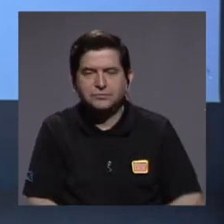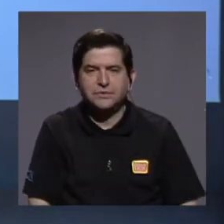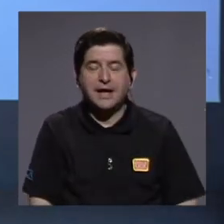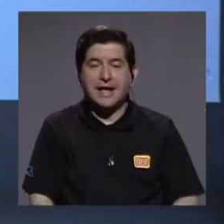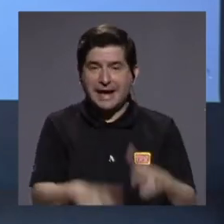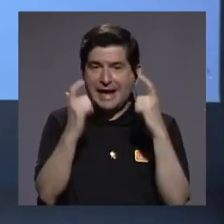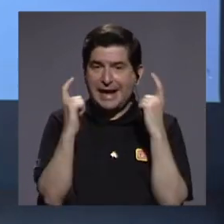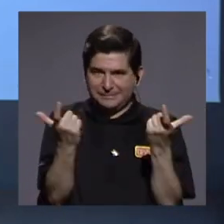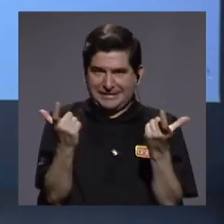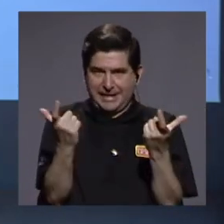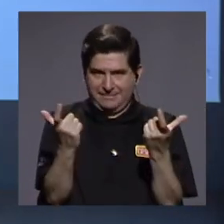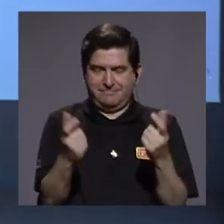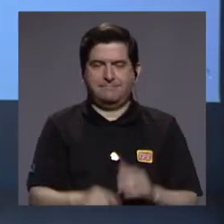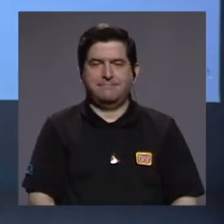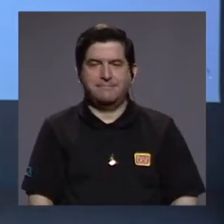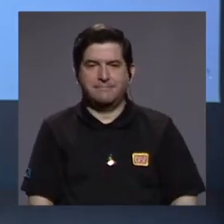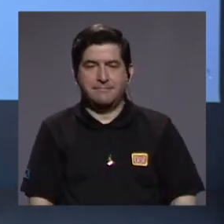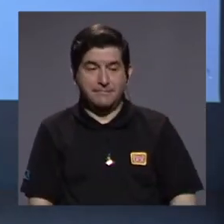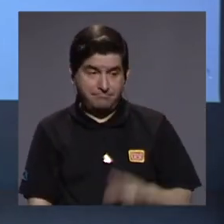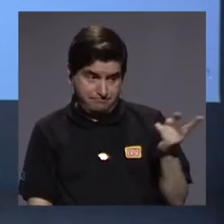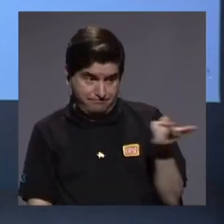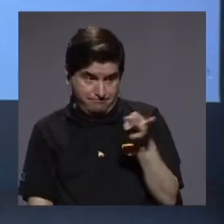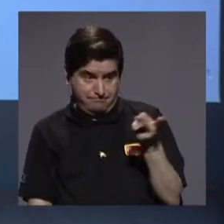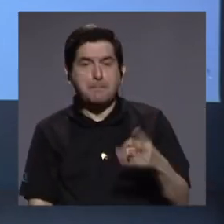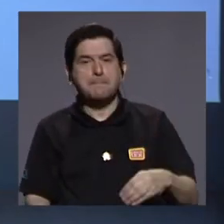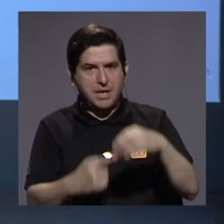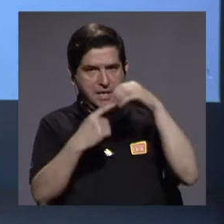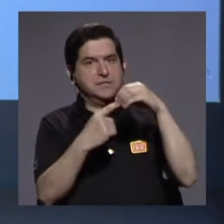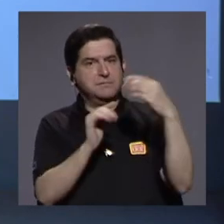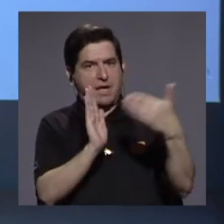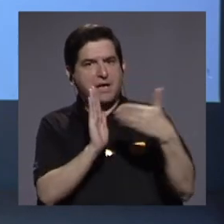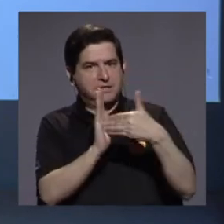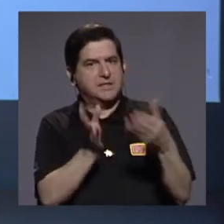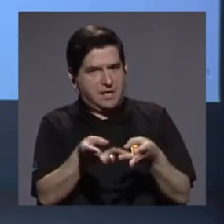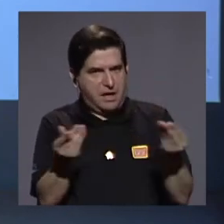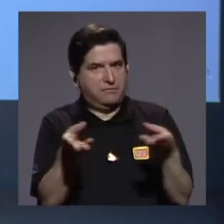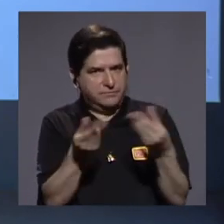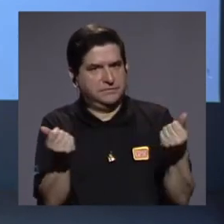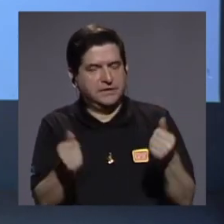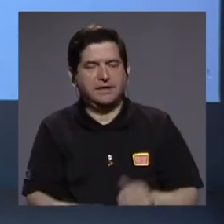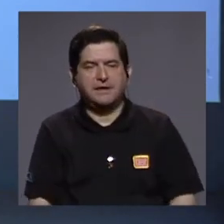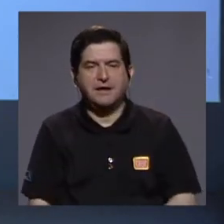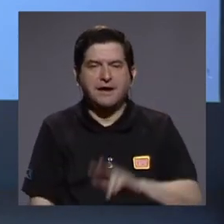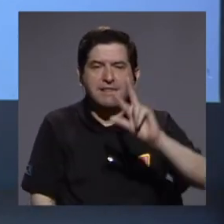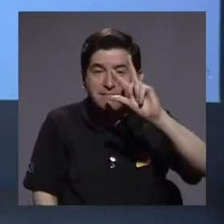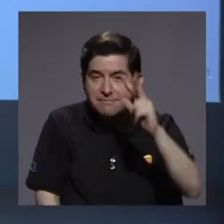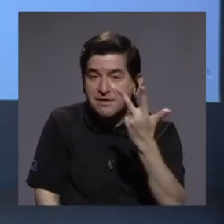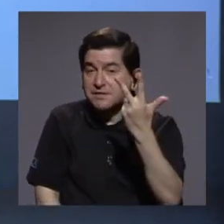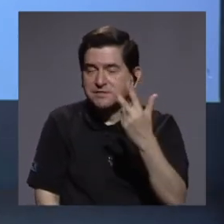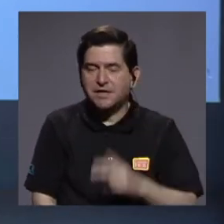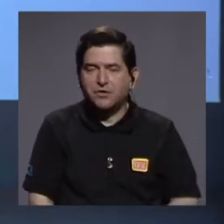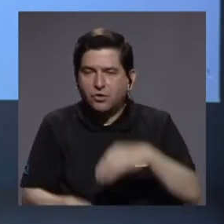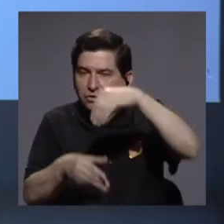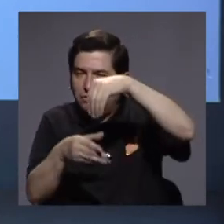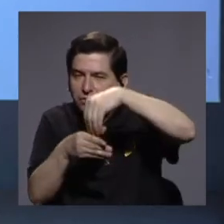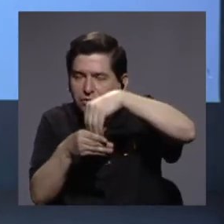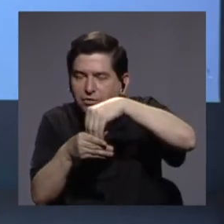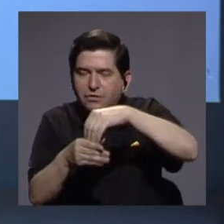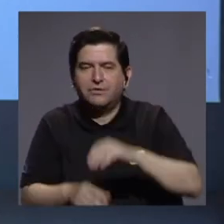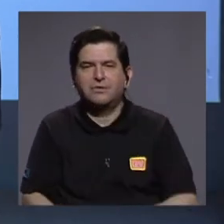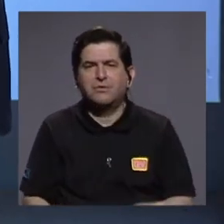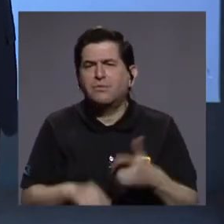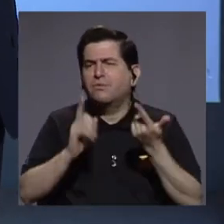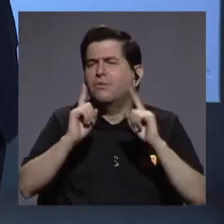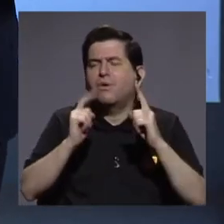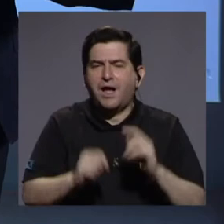factor capital siendo estos dos los factores principales que afectan la producción y en tercer lugar el aporte